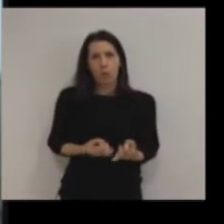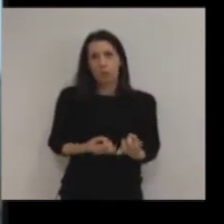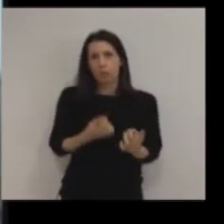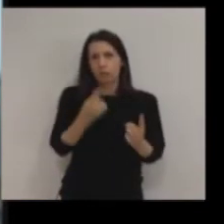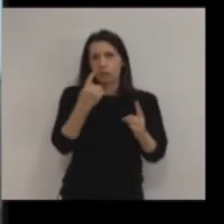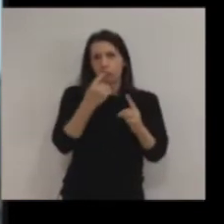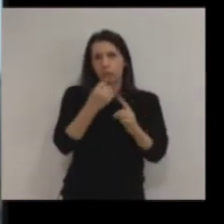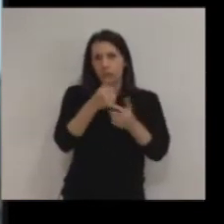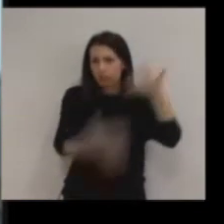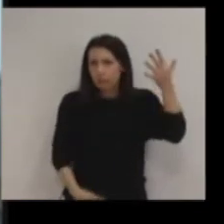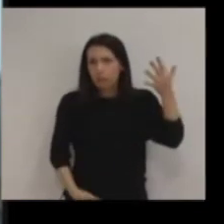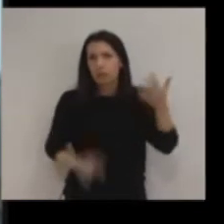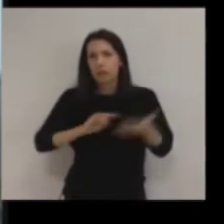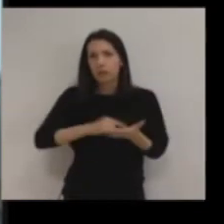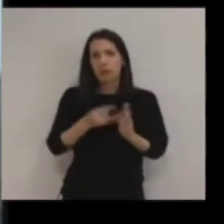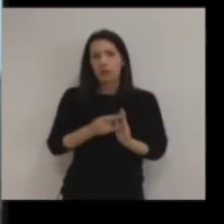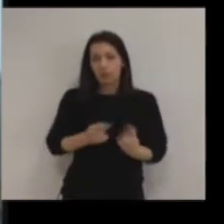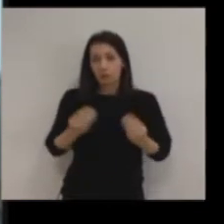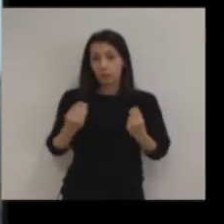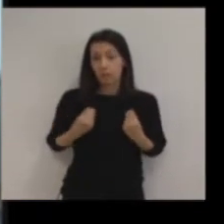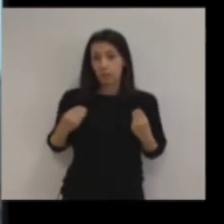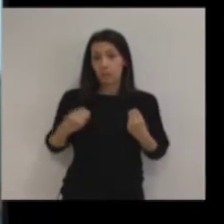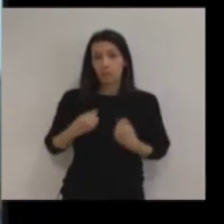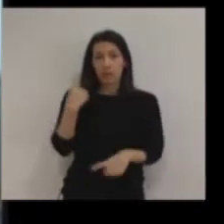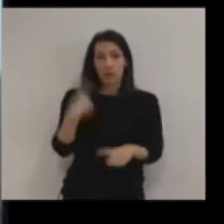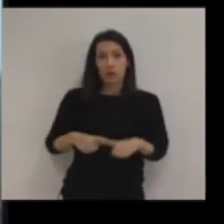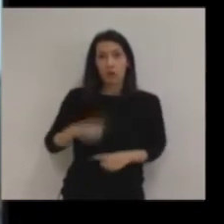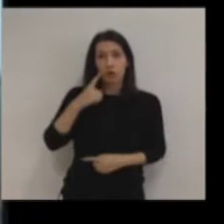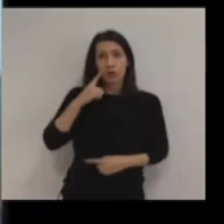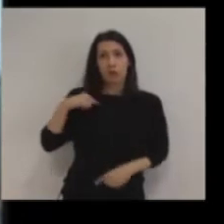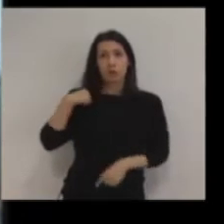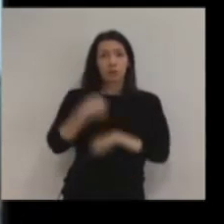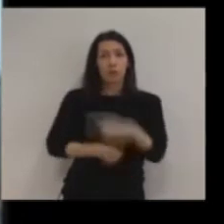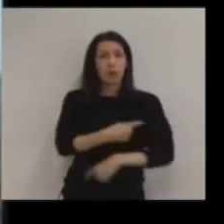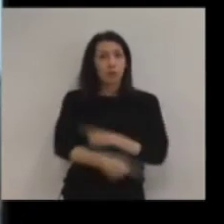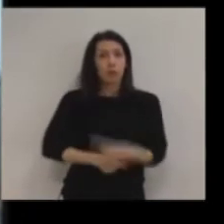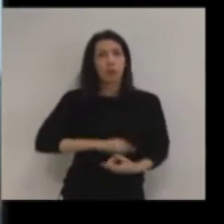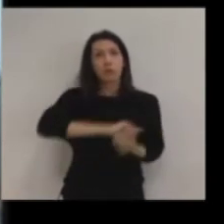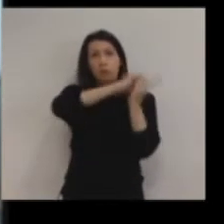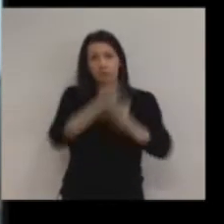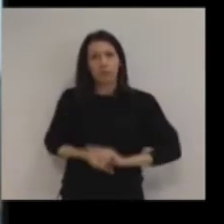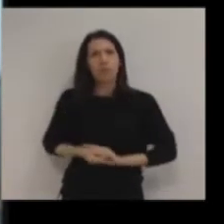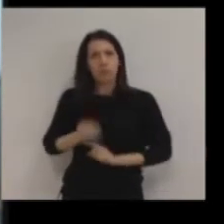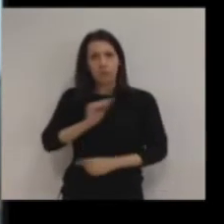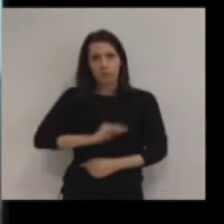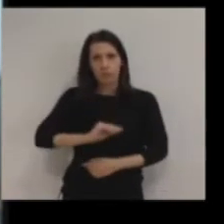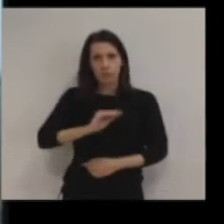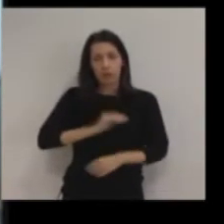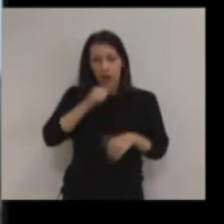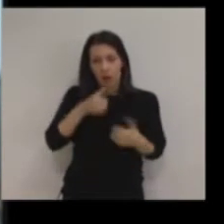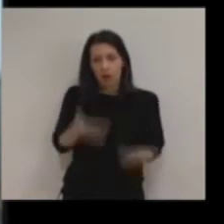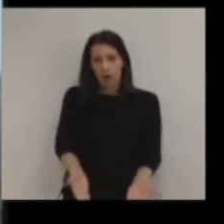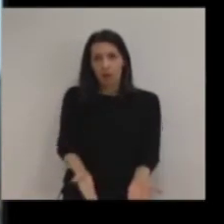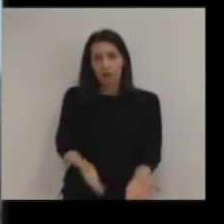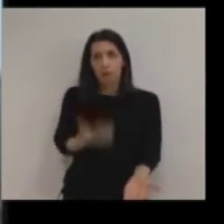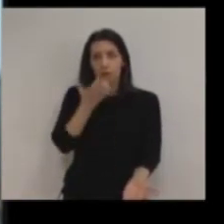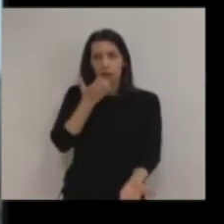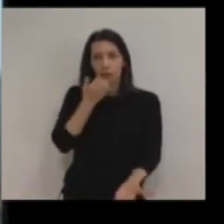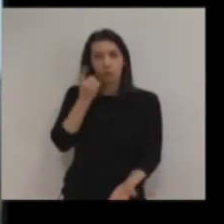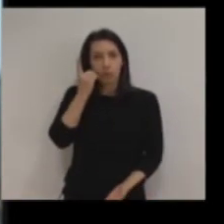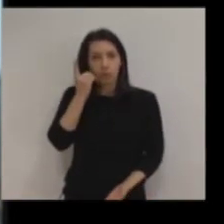tecnológico que nos ha cambiado los hábitos y la forma de entendernos con el mundo y de relacionarnos con el mundo. Hoy tenemos los